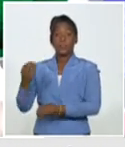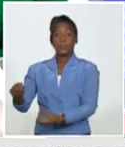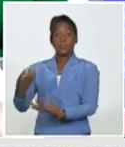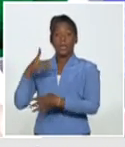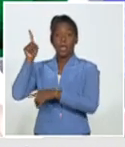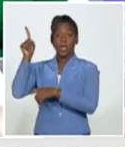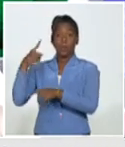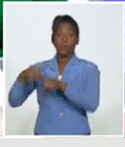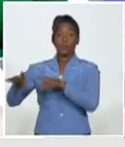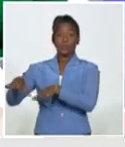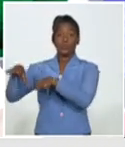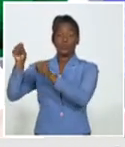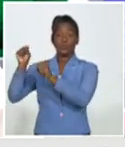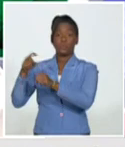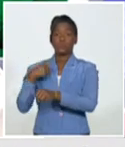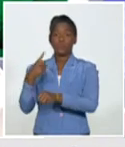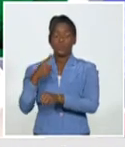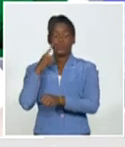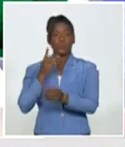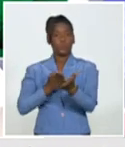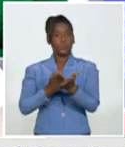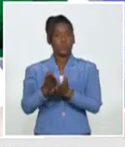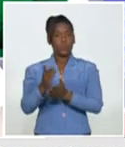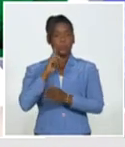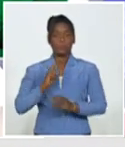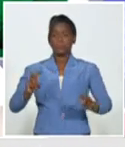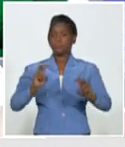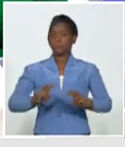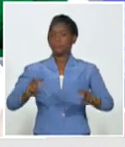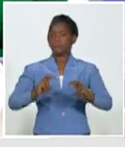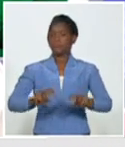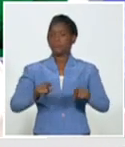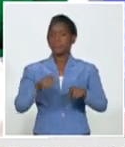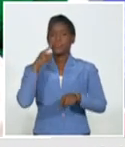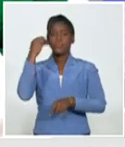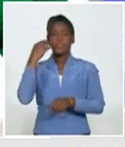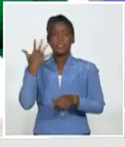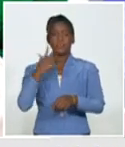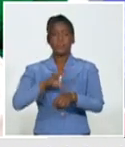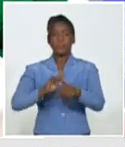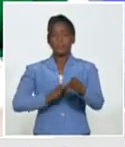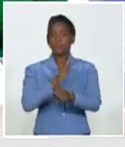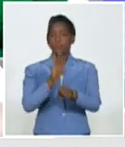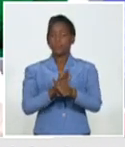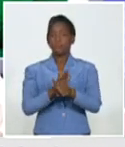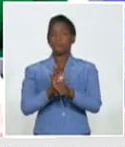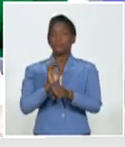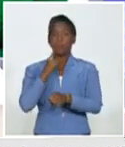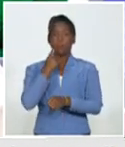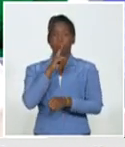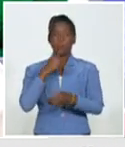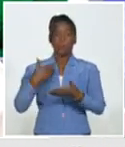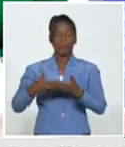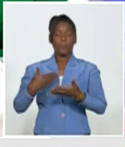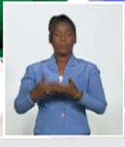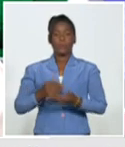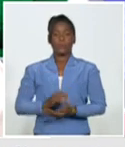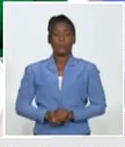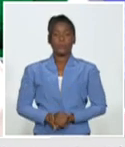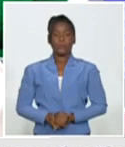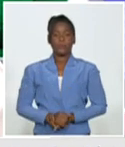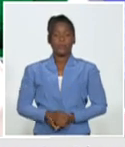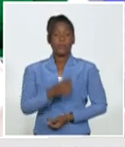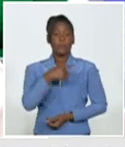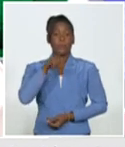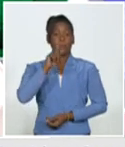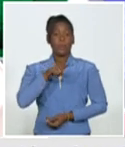trabaja para su identificación. Desde el 1 de noviembre, como también mencionamos, pues